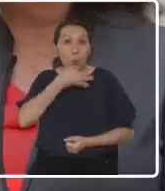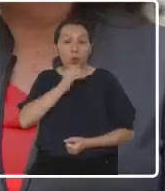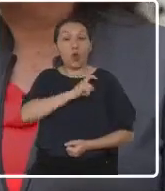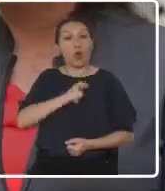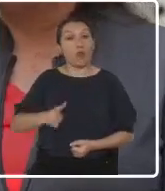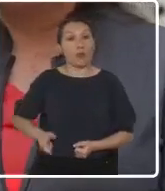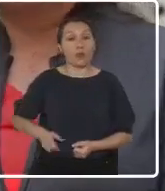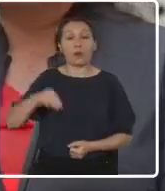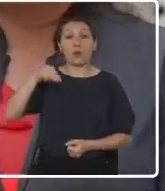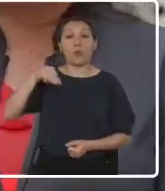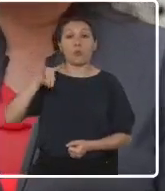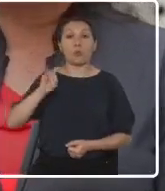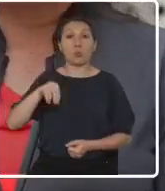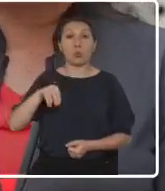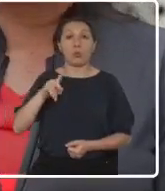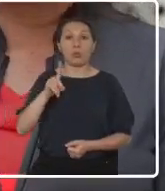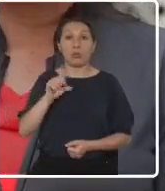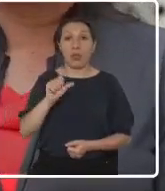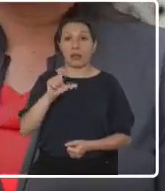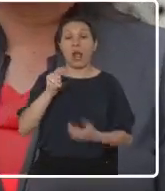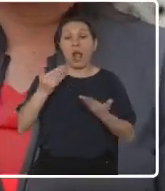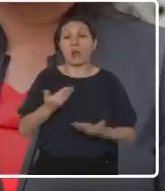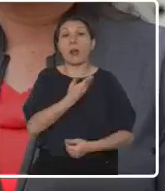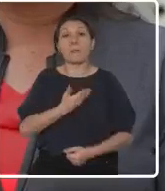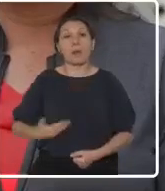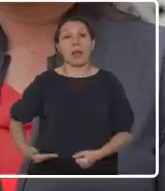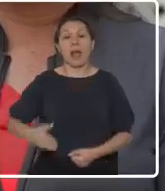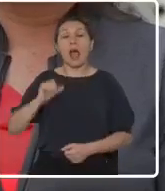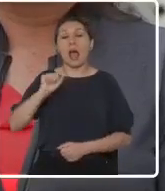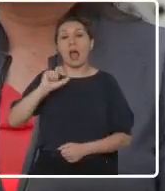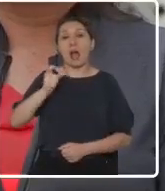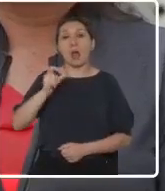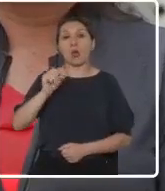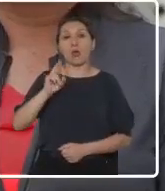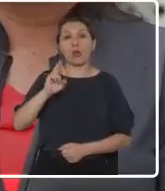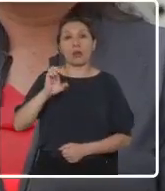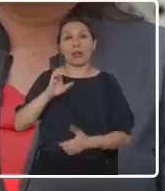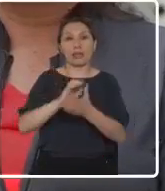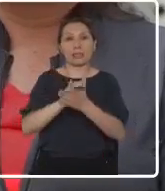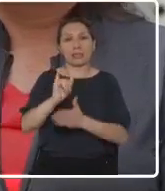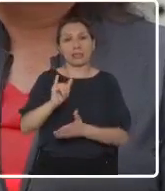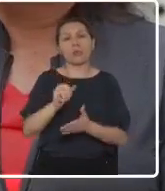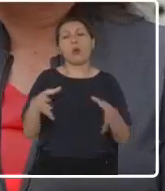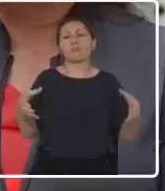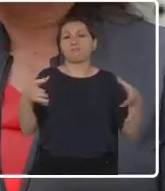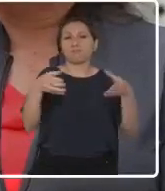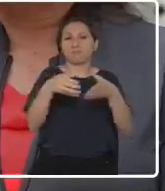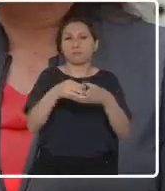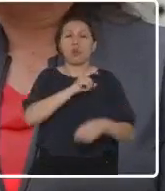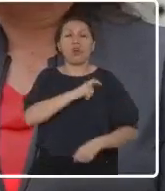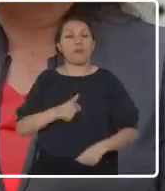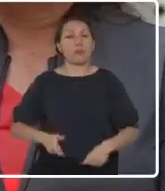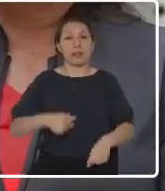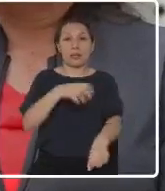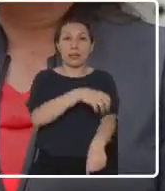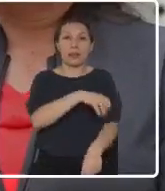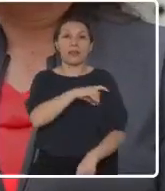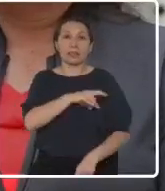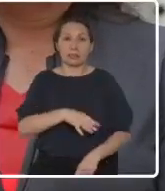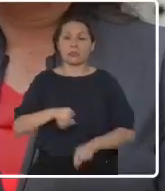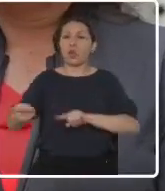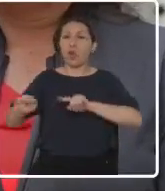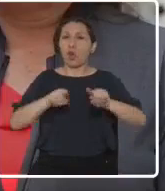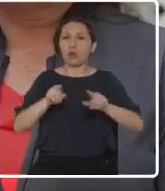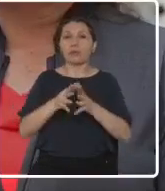el gobernador Mundaca es hoy día el presidente de Agorechi, que es la Asociación de Gobernadores Regionales de Chile, y por lo tanto hay